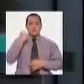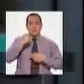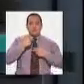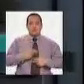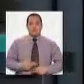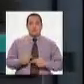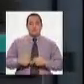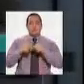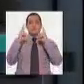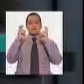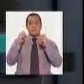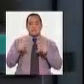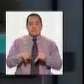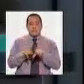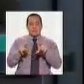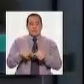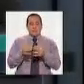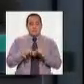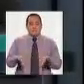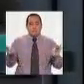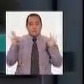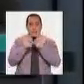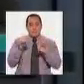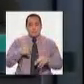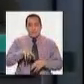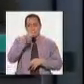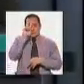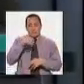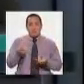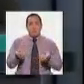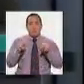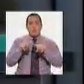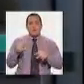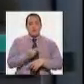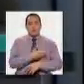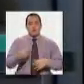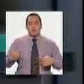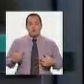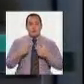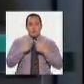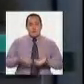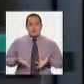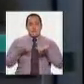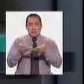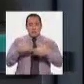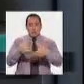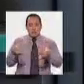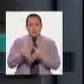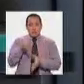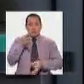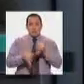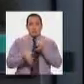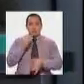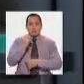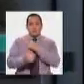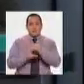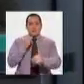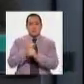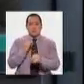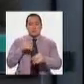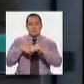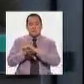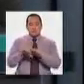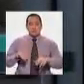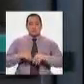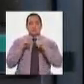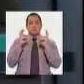en temas de tal trascendencia nacional, cuando el Estado en su conjunto es llevado a juicio internacional en una